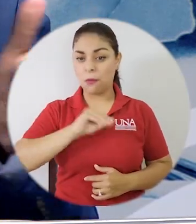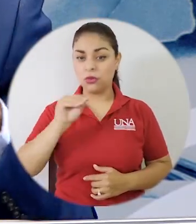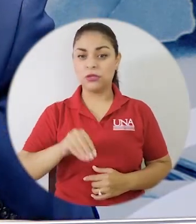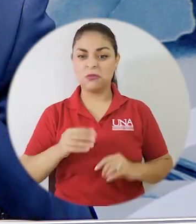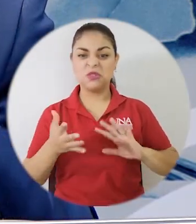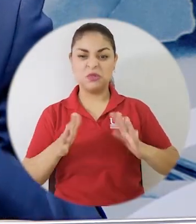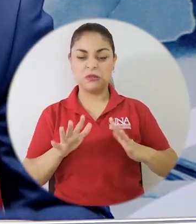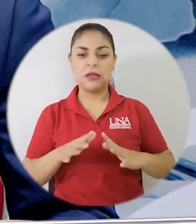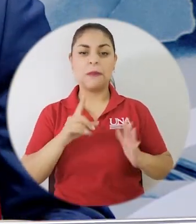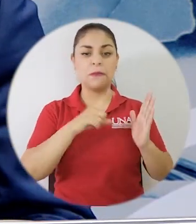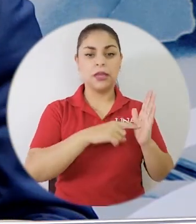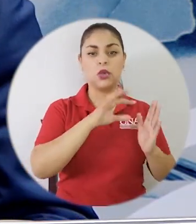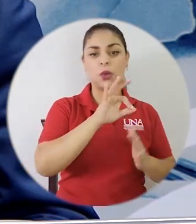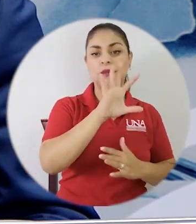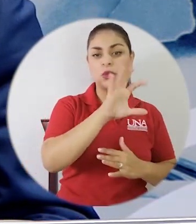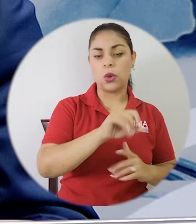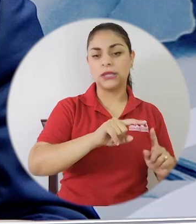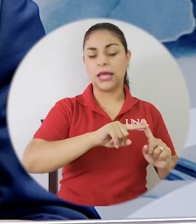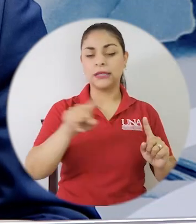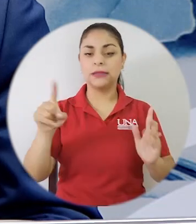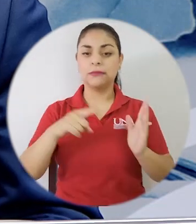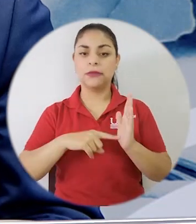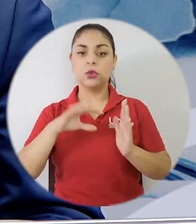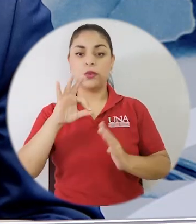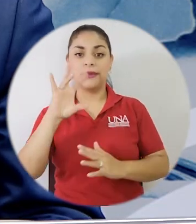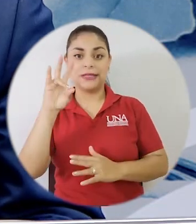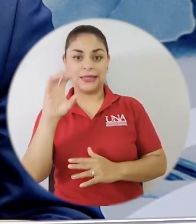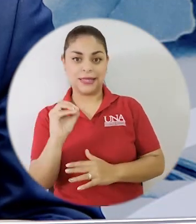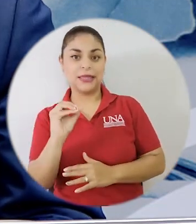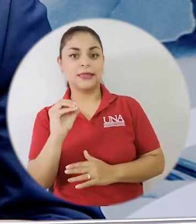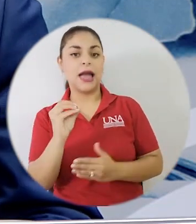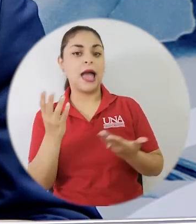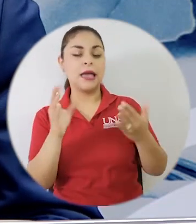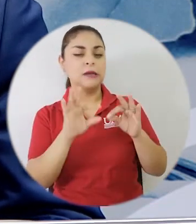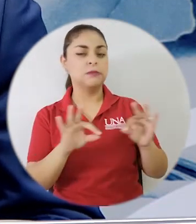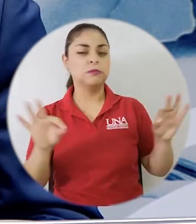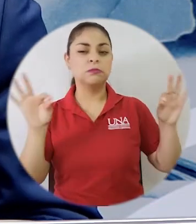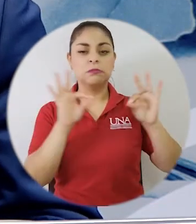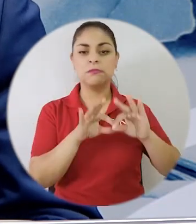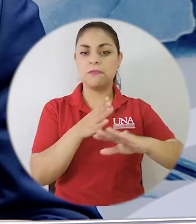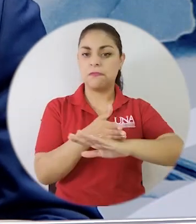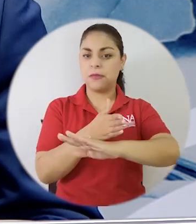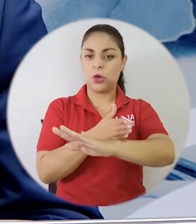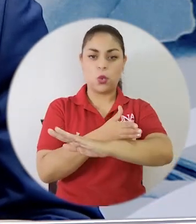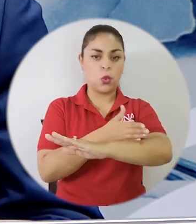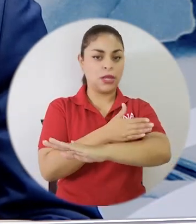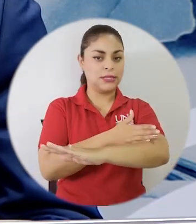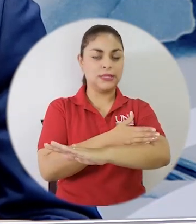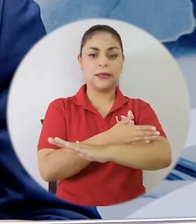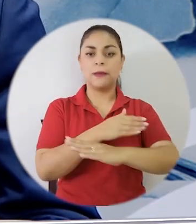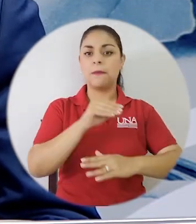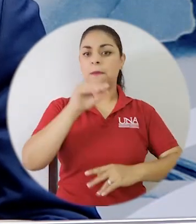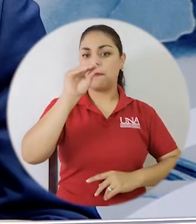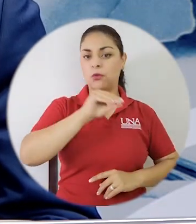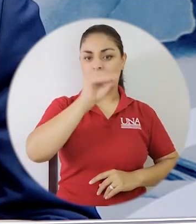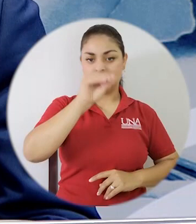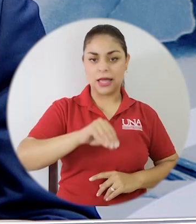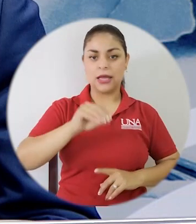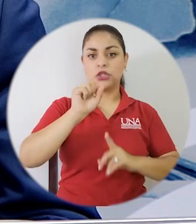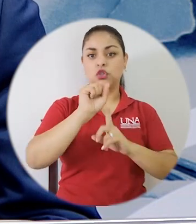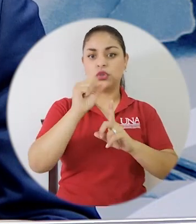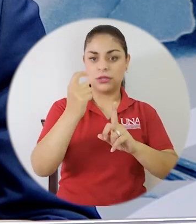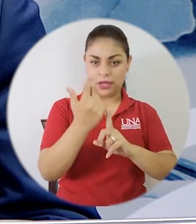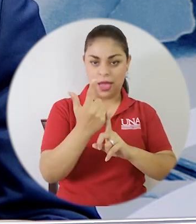desde 1950 hasta 1970, con importantes mejoras en los indicadores sociales